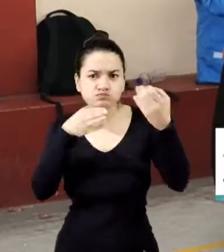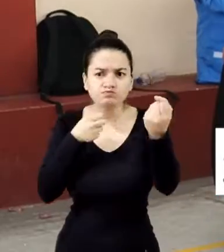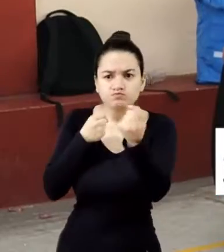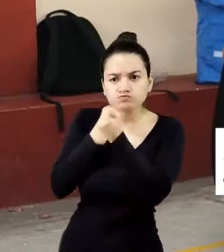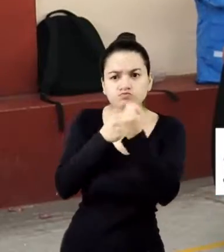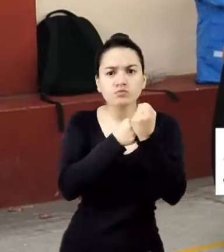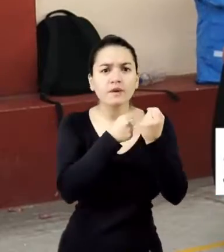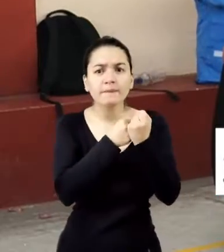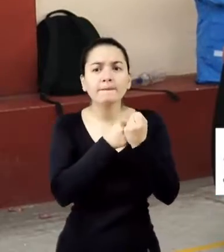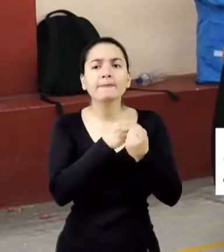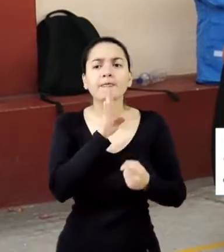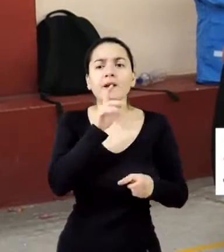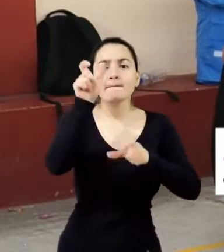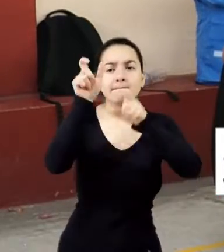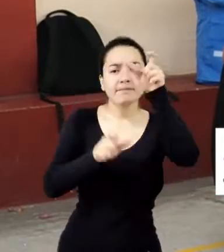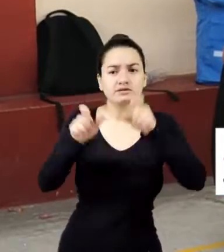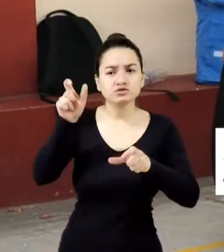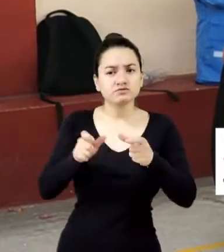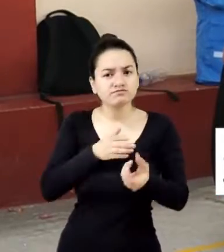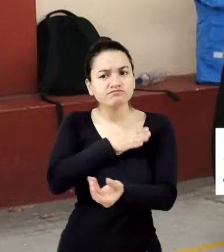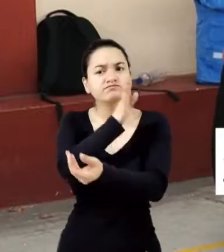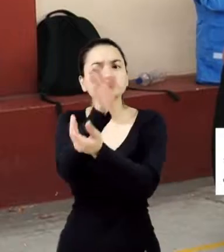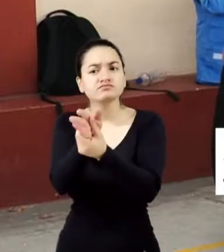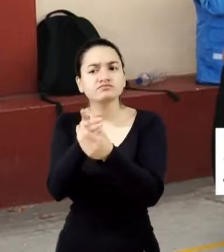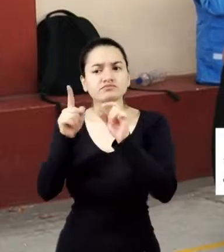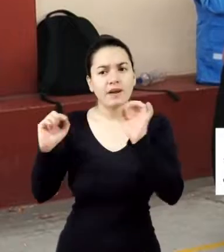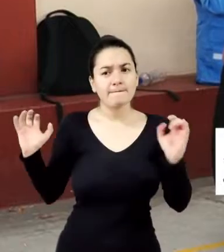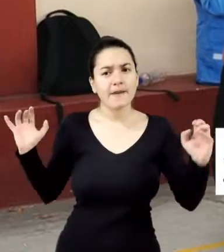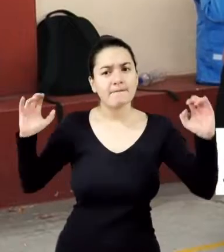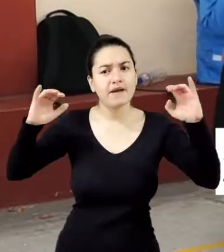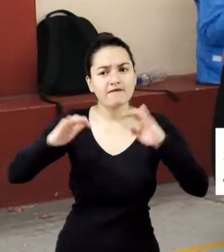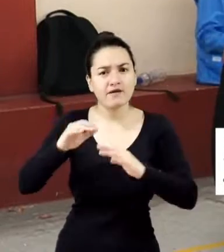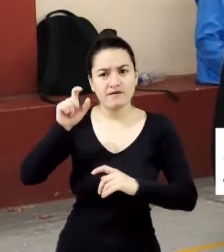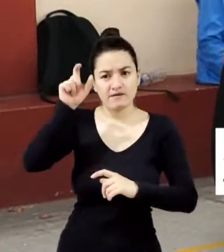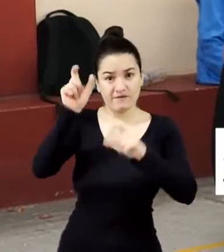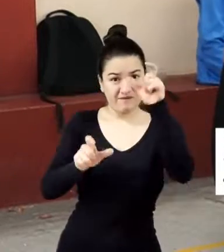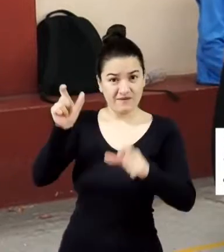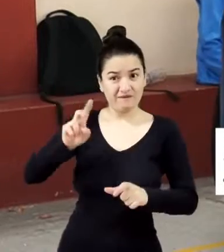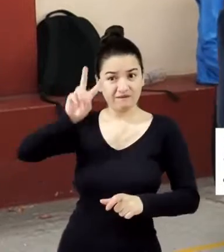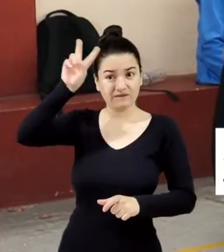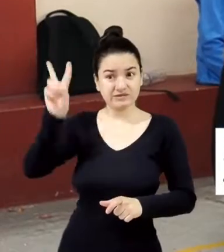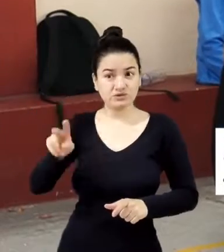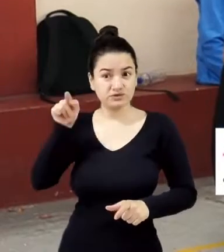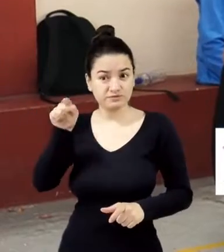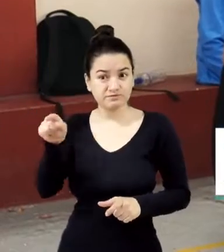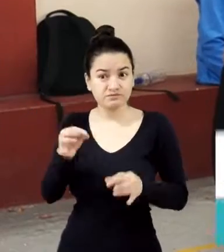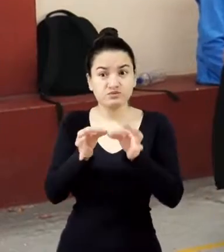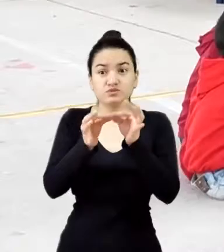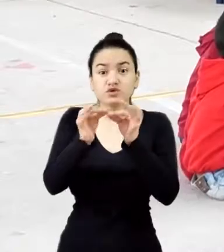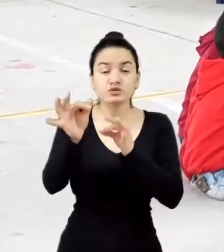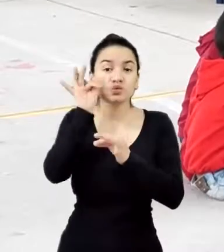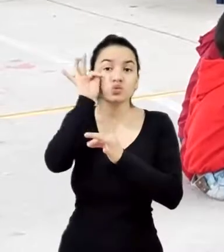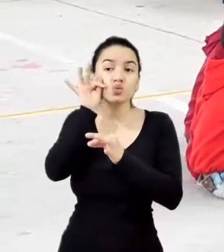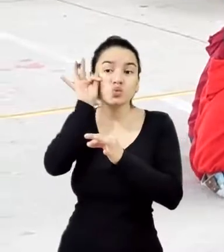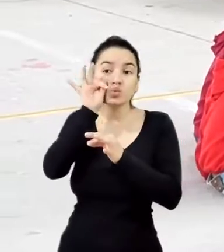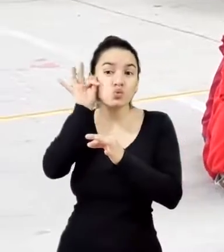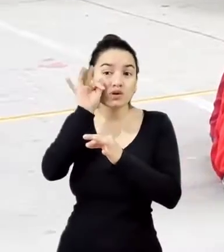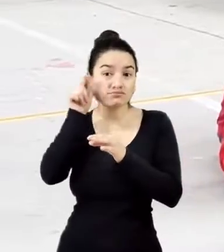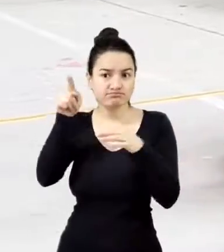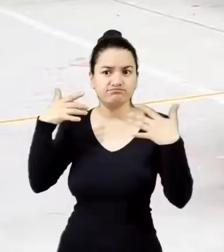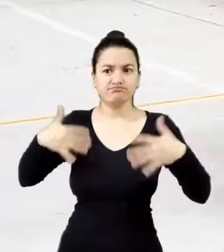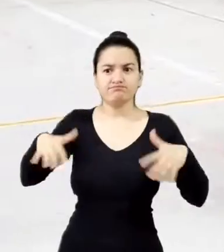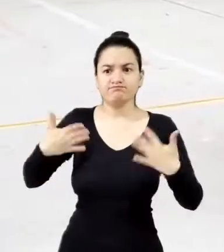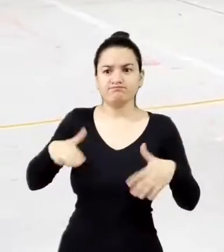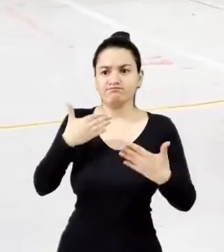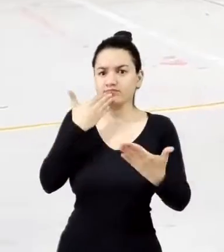una jornada muy productiva donde pudimos apoyar a todos los que fueron, a los que son